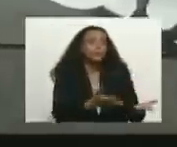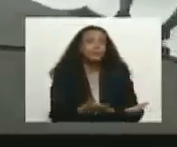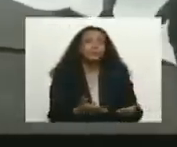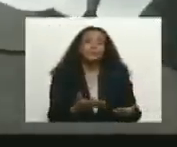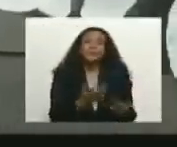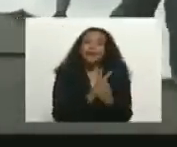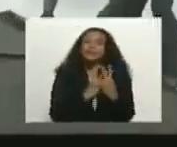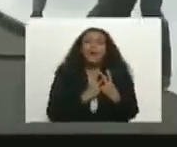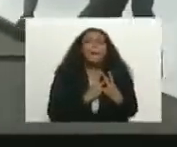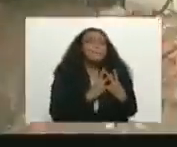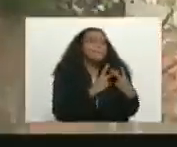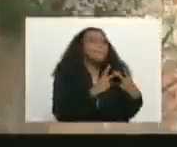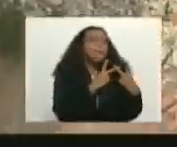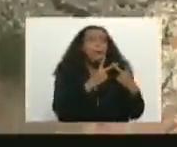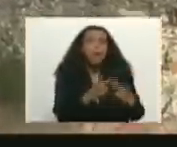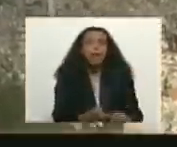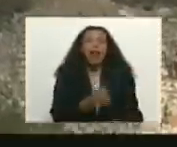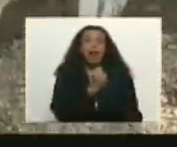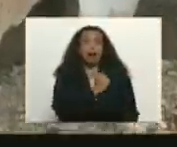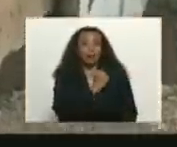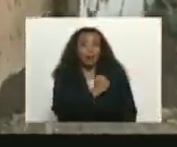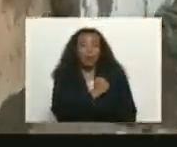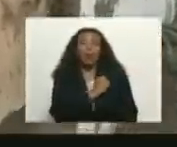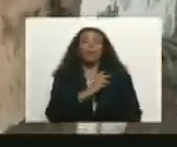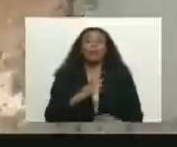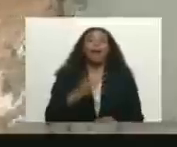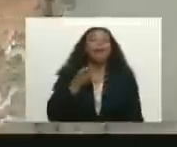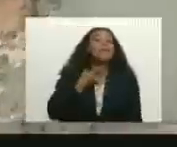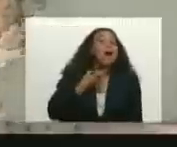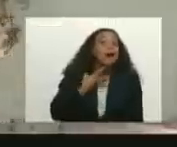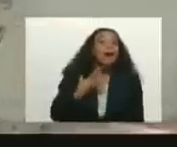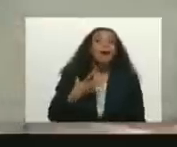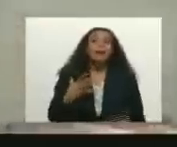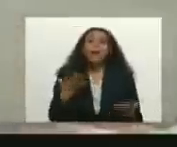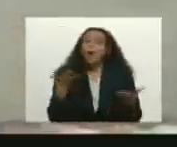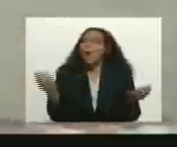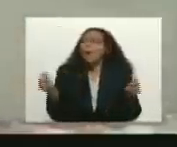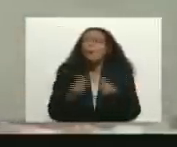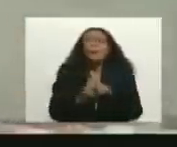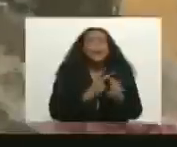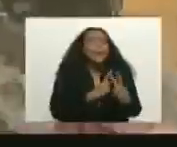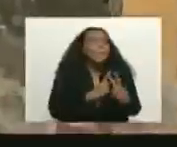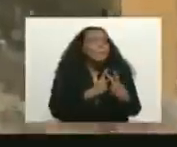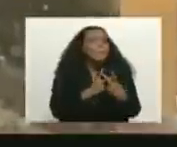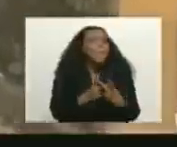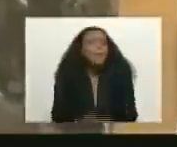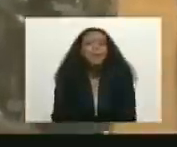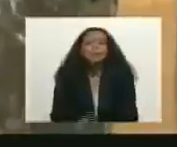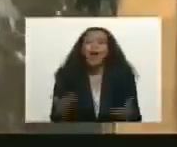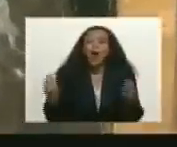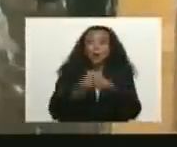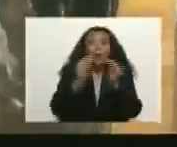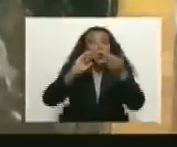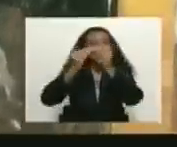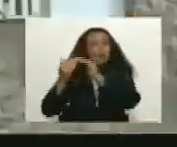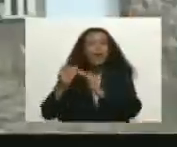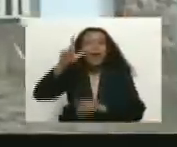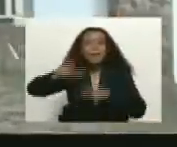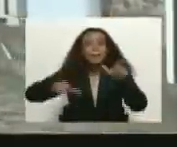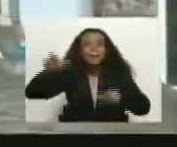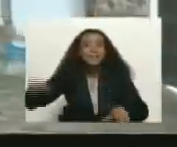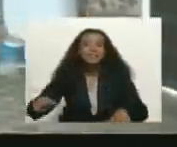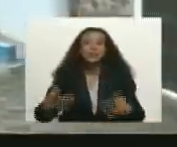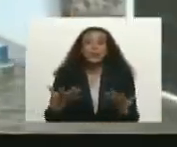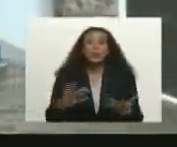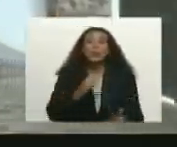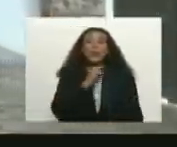mucha voluntad las católicas, las evangélicas, se hacen con mucha voluntad de las comunidades, de la gente, de